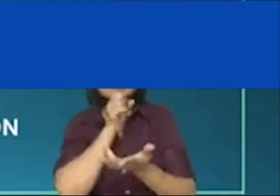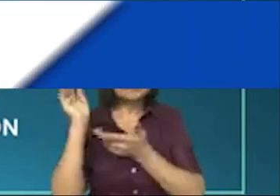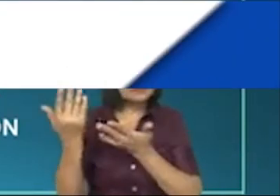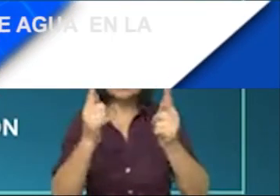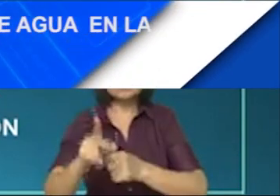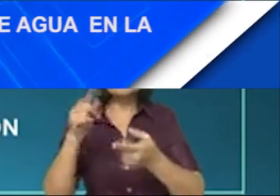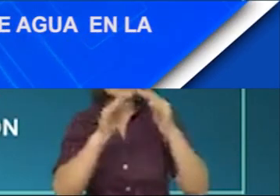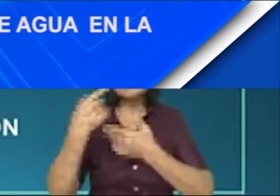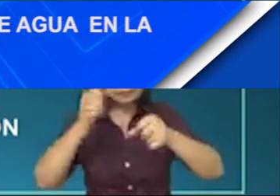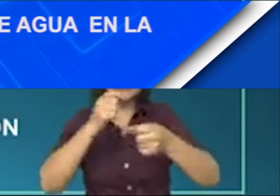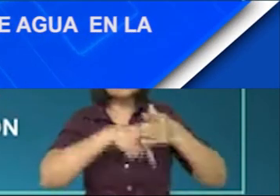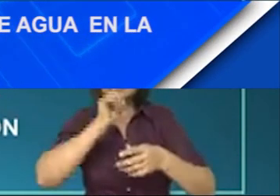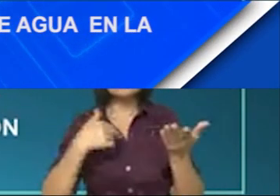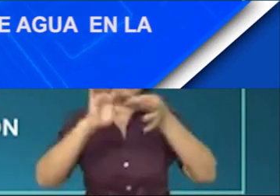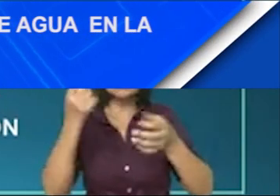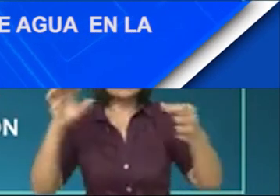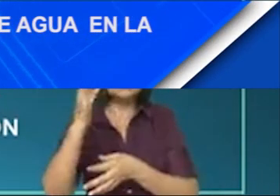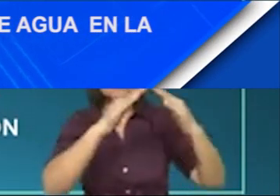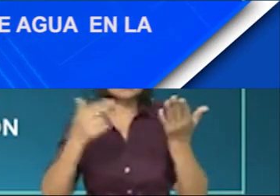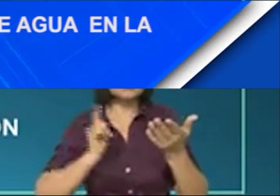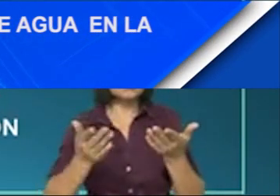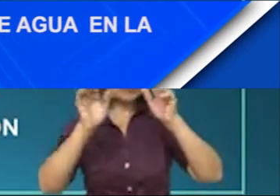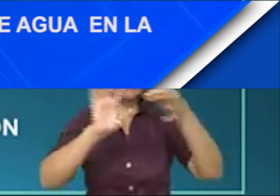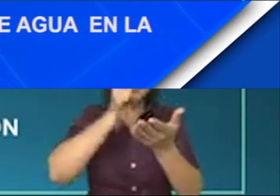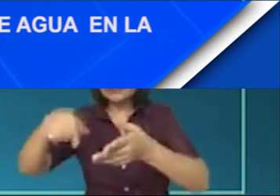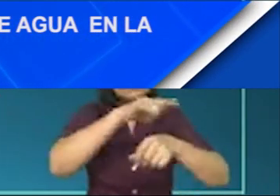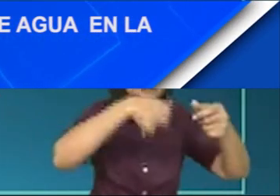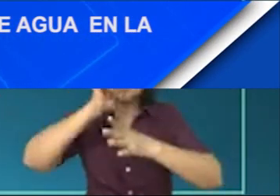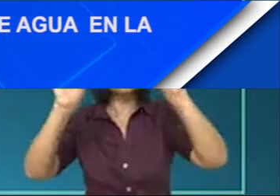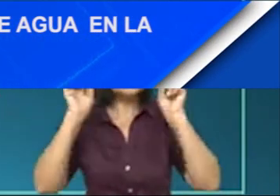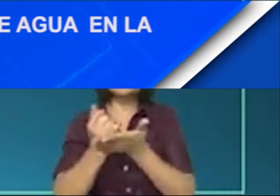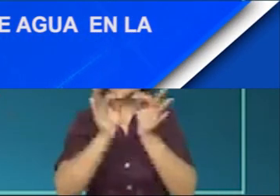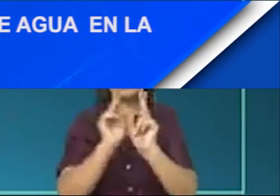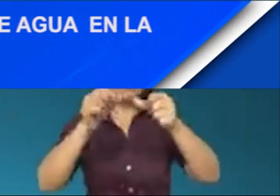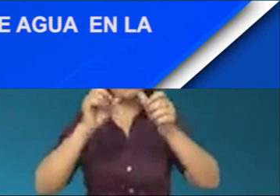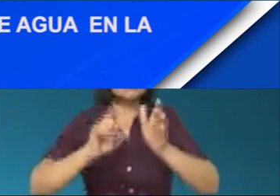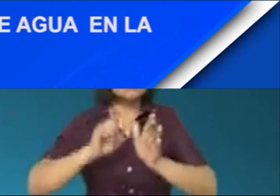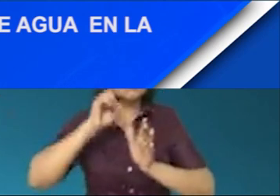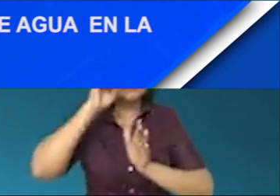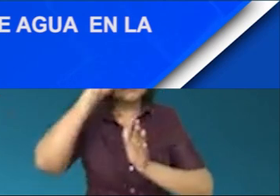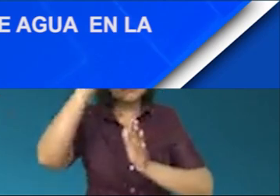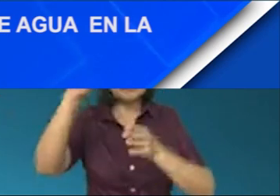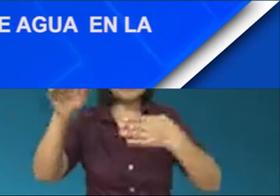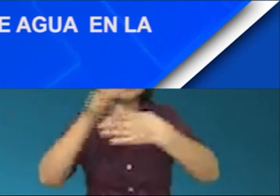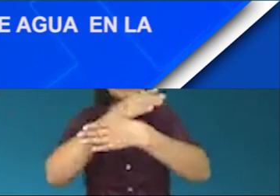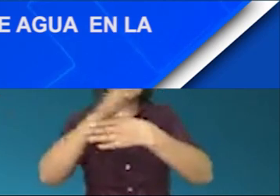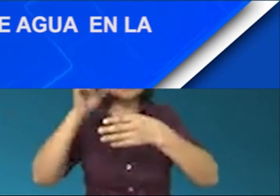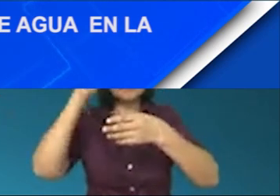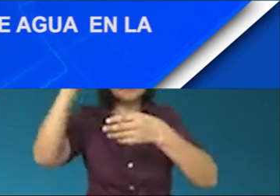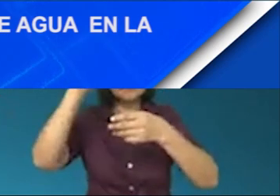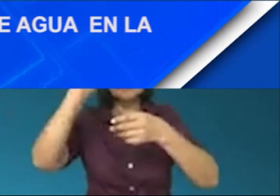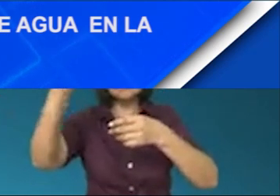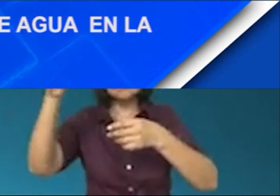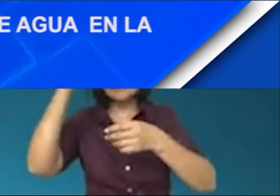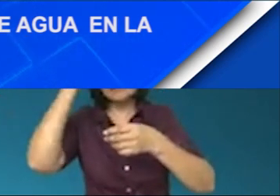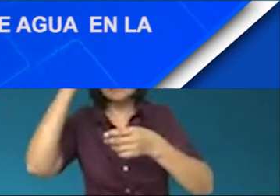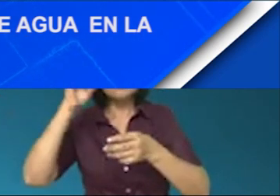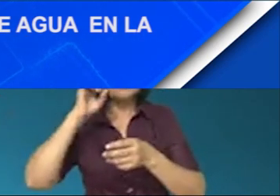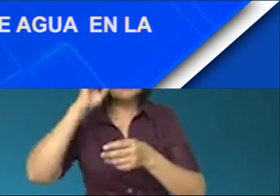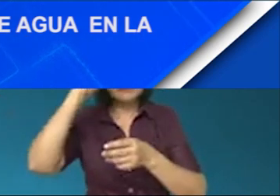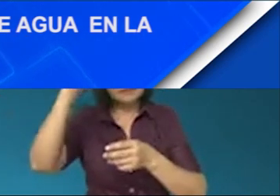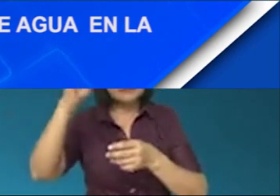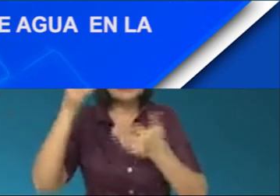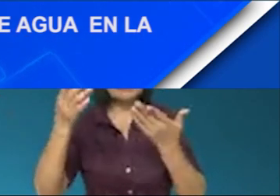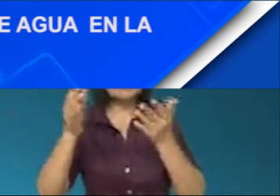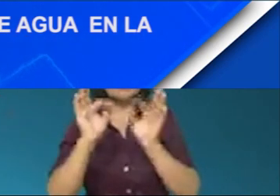Ervin Barreda, presidente ejecutivo de Enacal, dijo que desde el sector prevén alcanzar el 100% de cobertura de agua en la nación para el